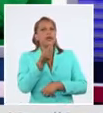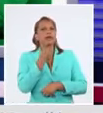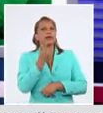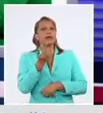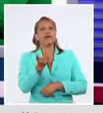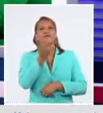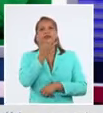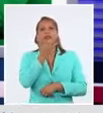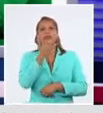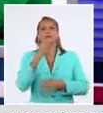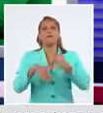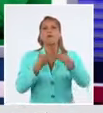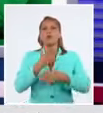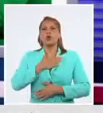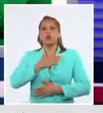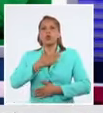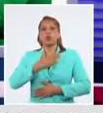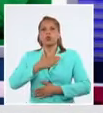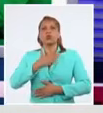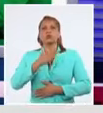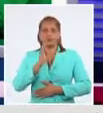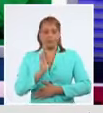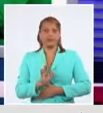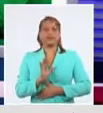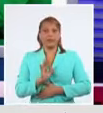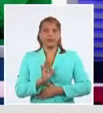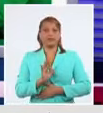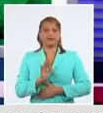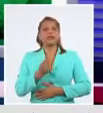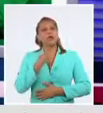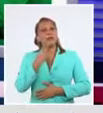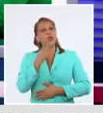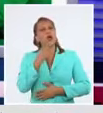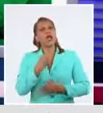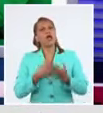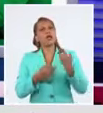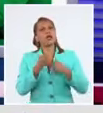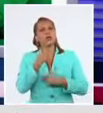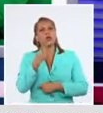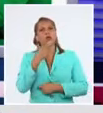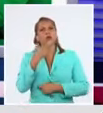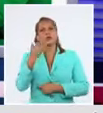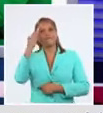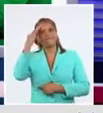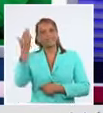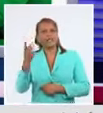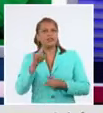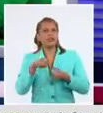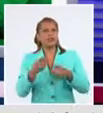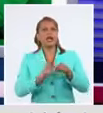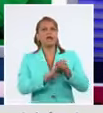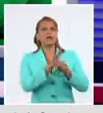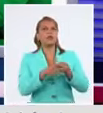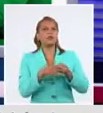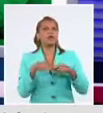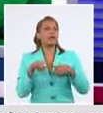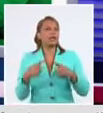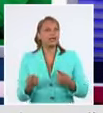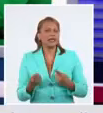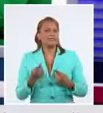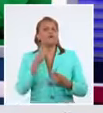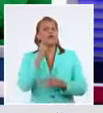afecciones respiratorias. Pero si algo bueno le tenemos que dar a la COVID es que nos ha